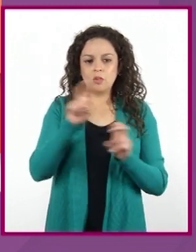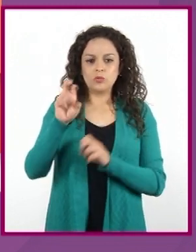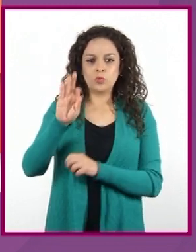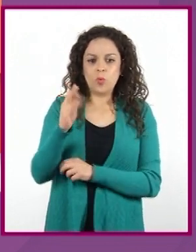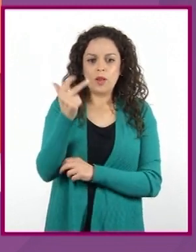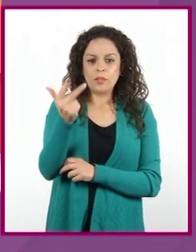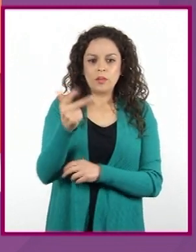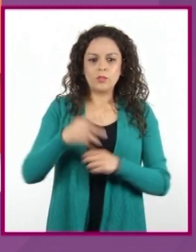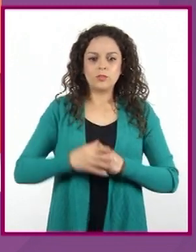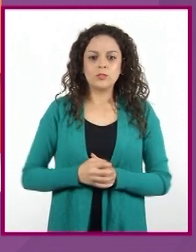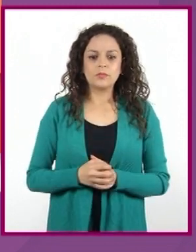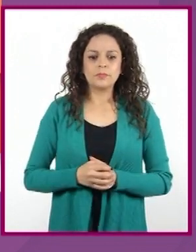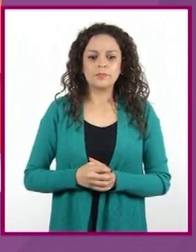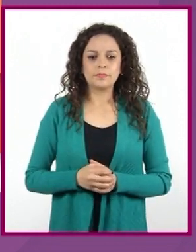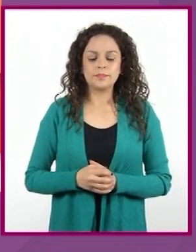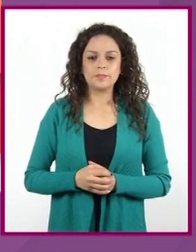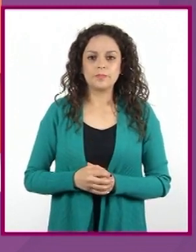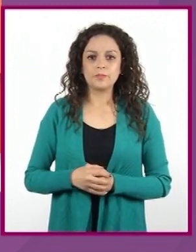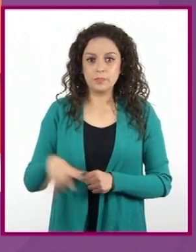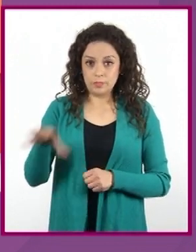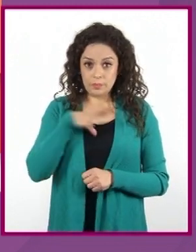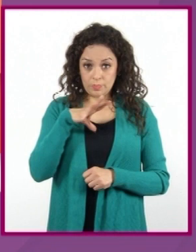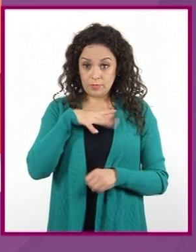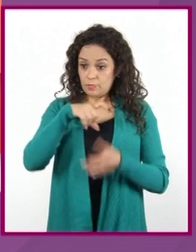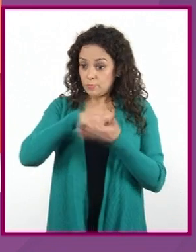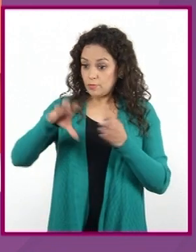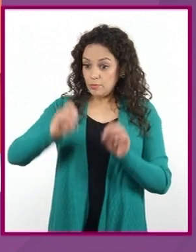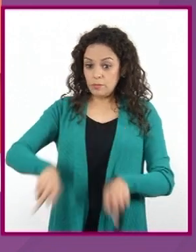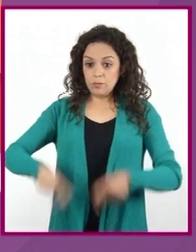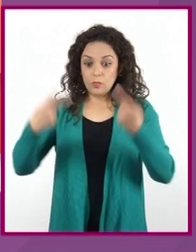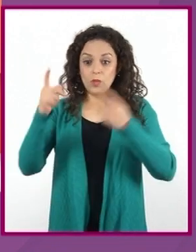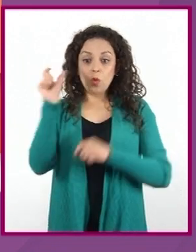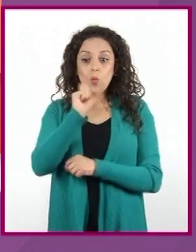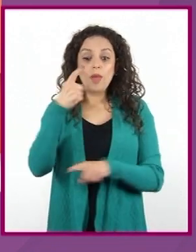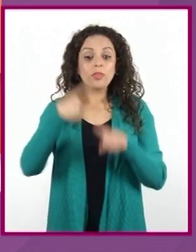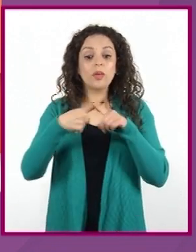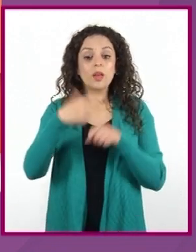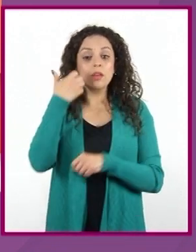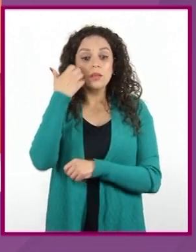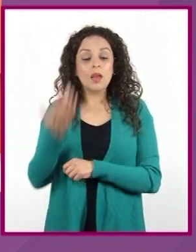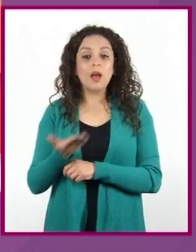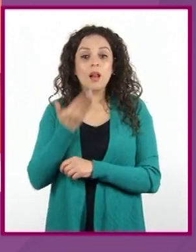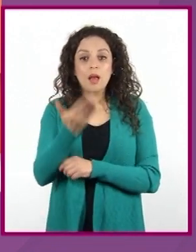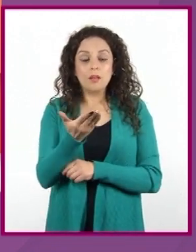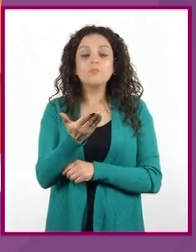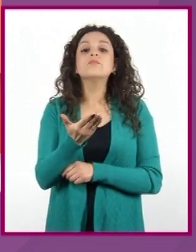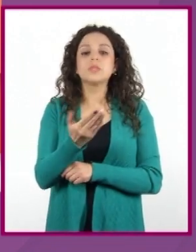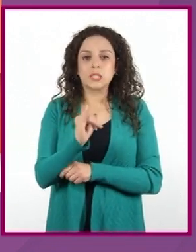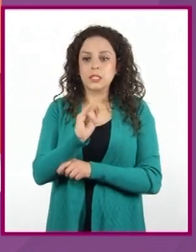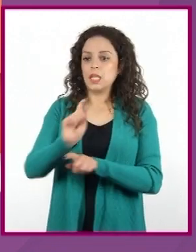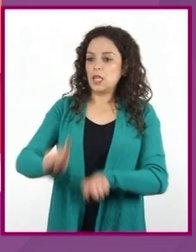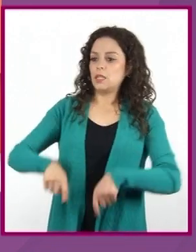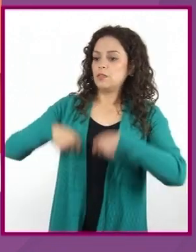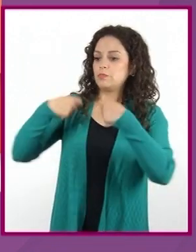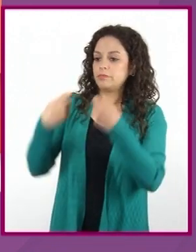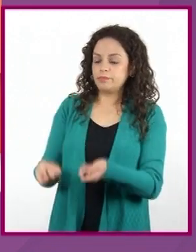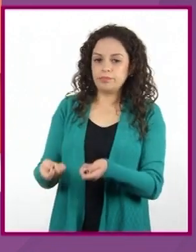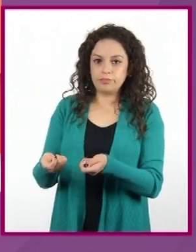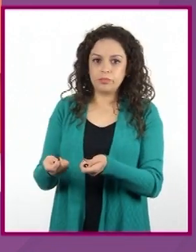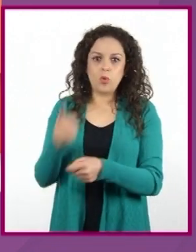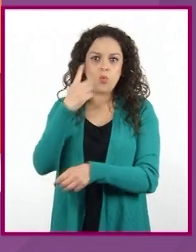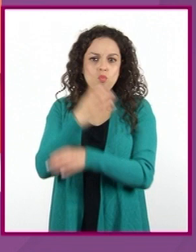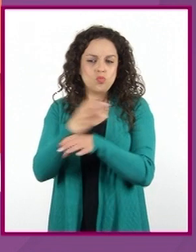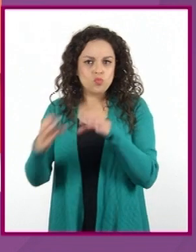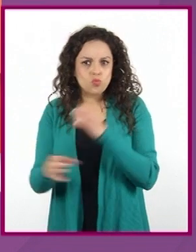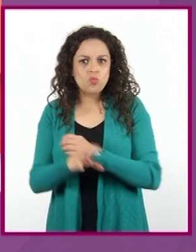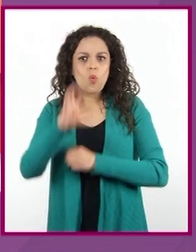2248. Habrá compraventa cuando uno de los contratantes se obliga a transferir la propiedad de una cosa o de un